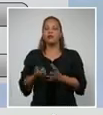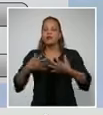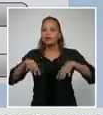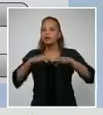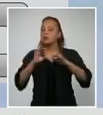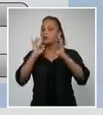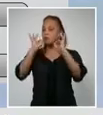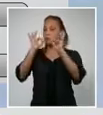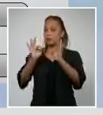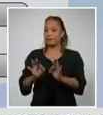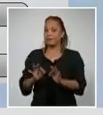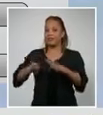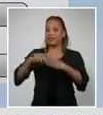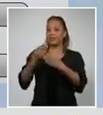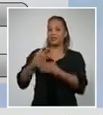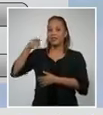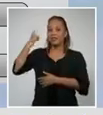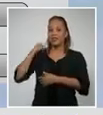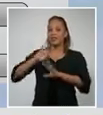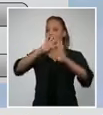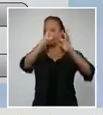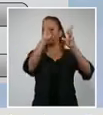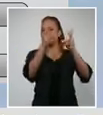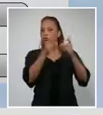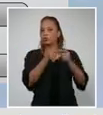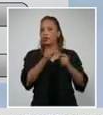ayer, pues ya se acumulan